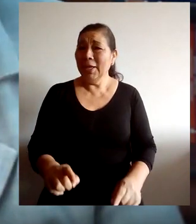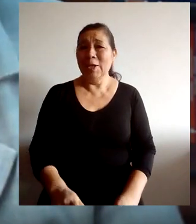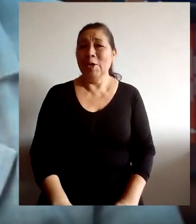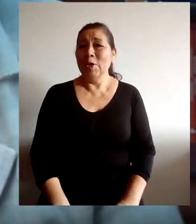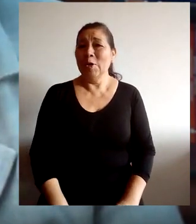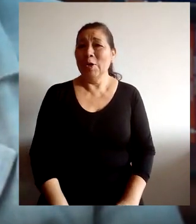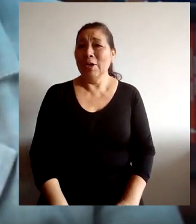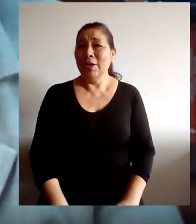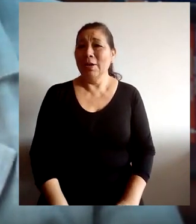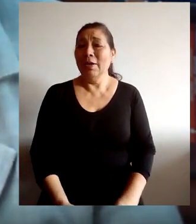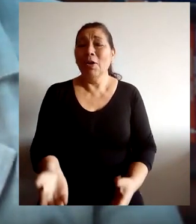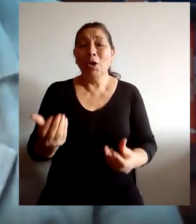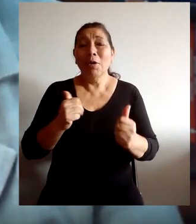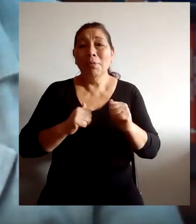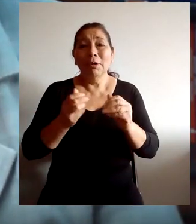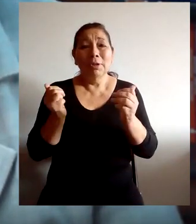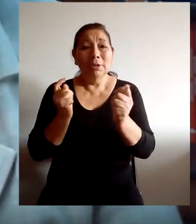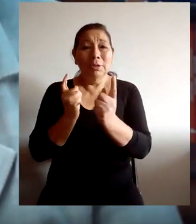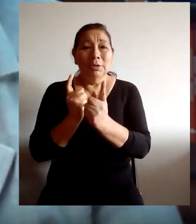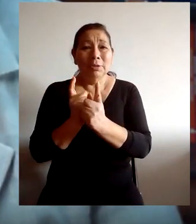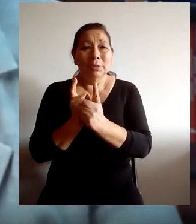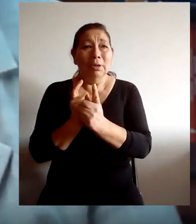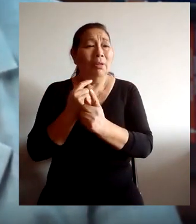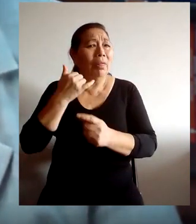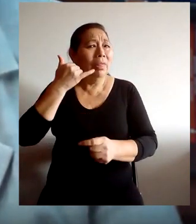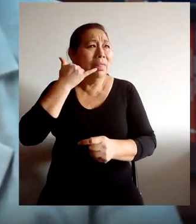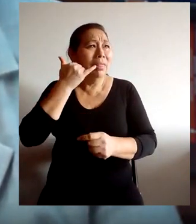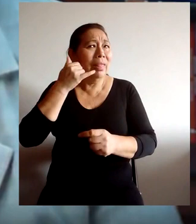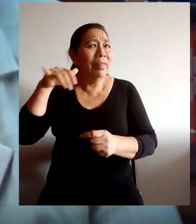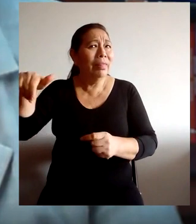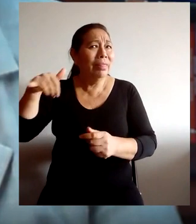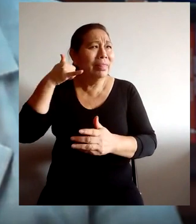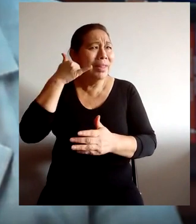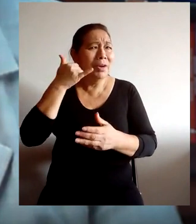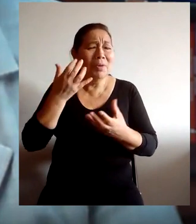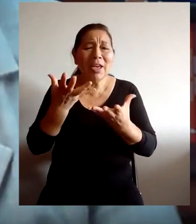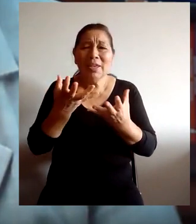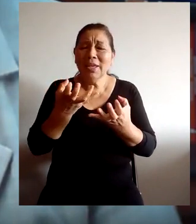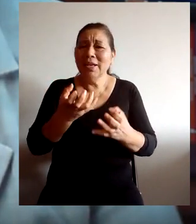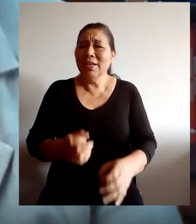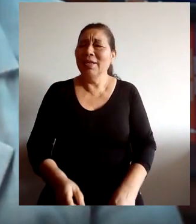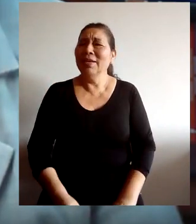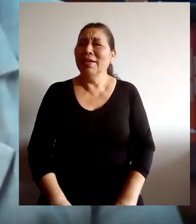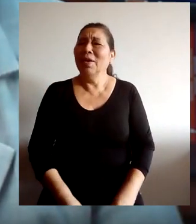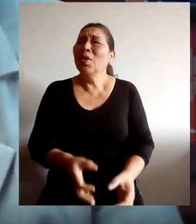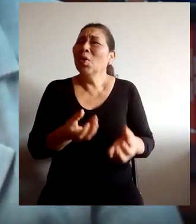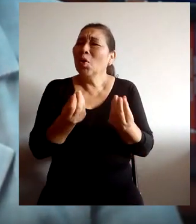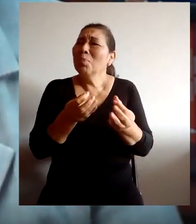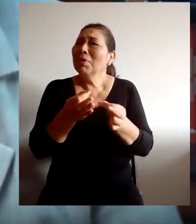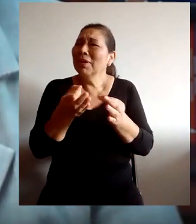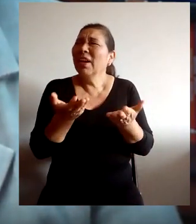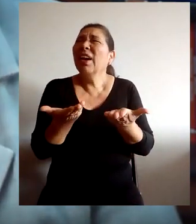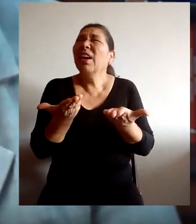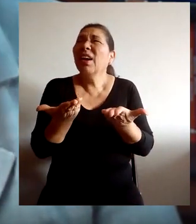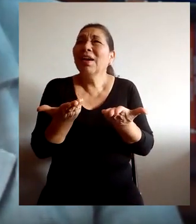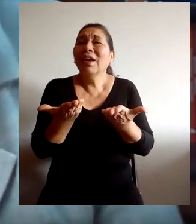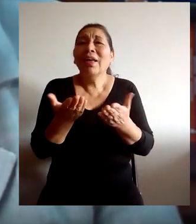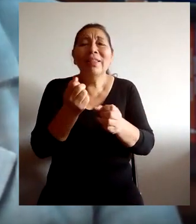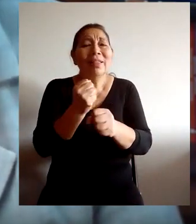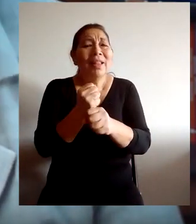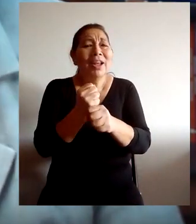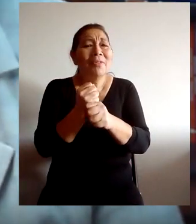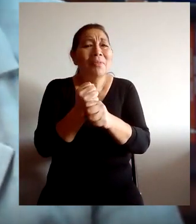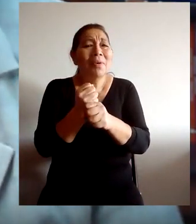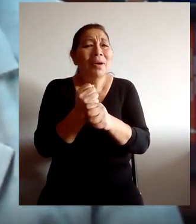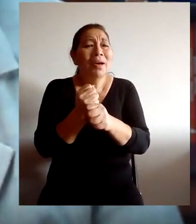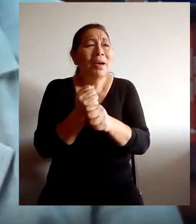que me explique en qué consiste la actividad de ser perforista. Si pudiera acompañar en la diapositiva para leer bien, para